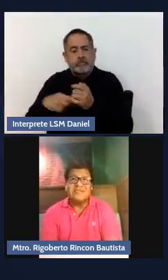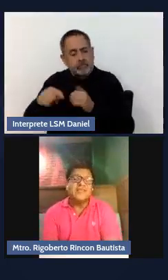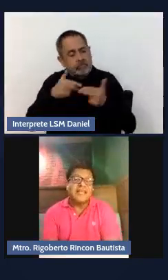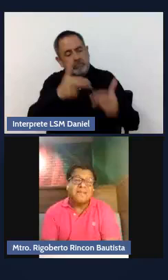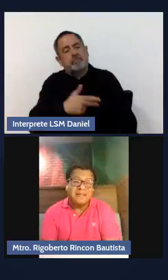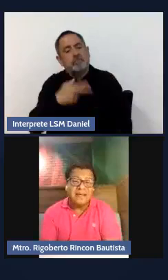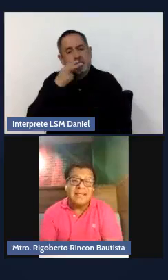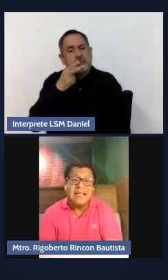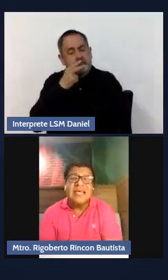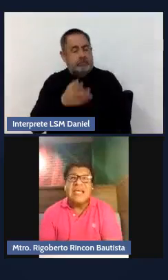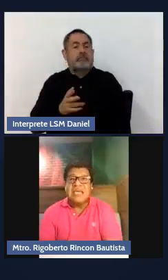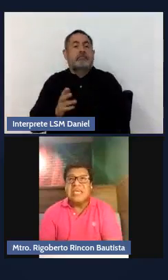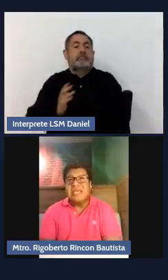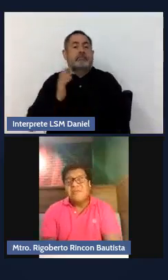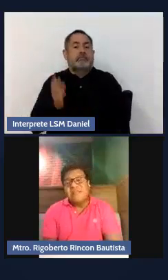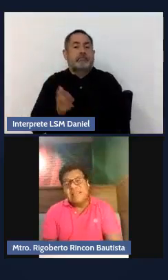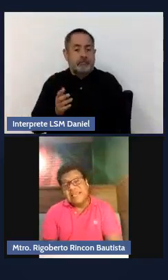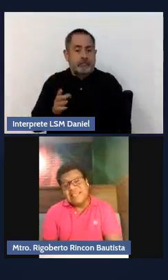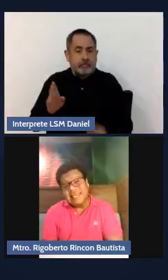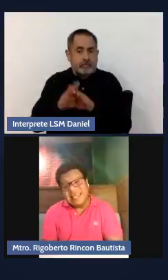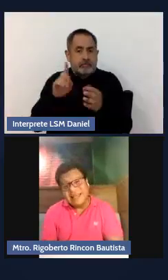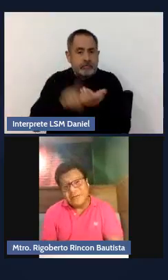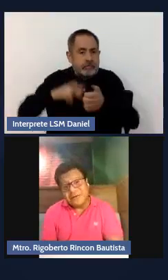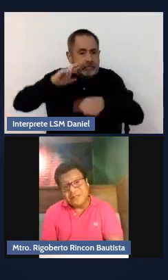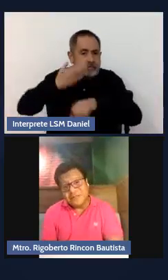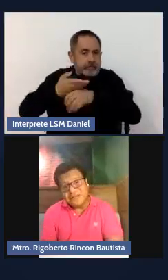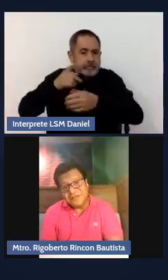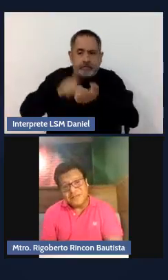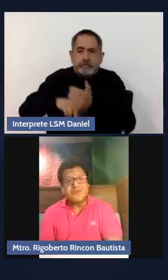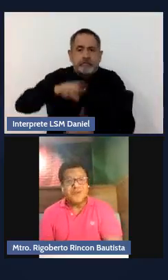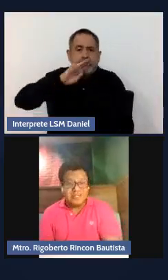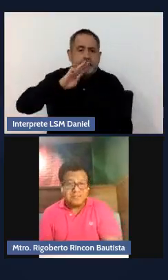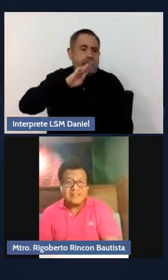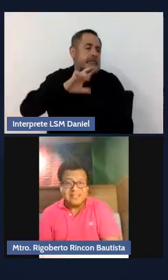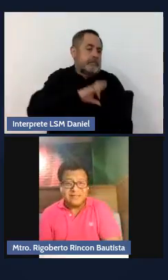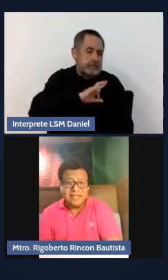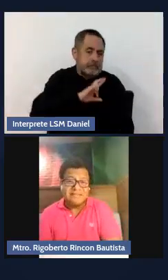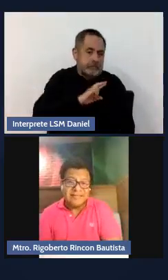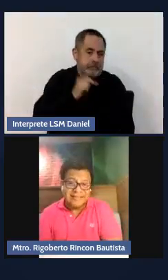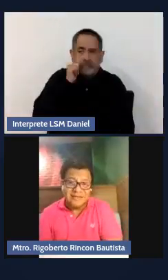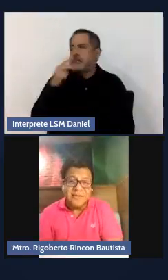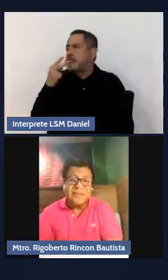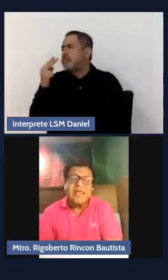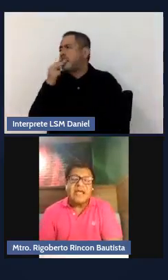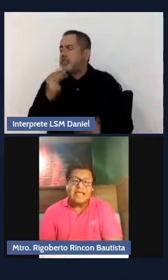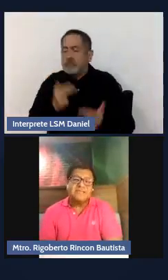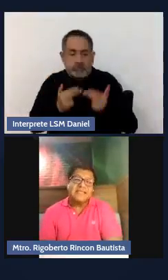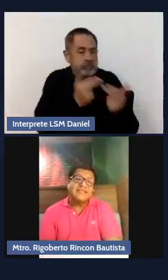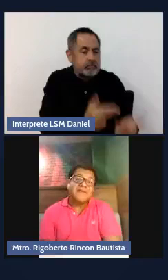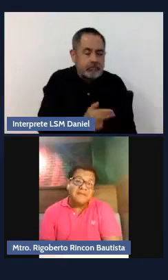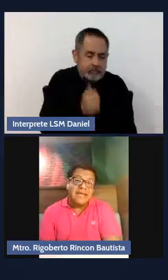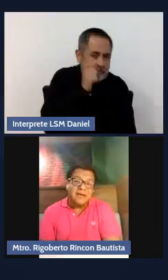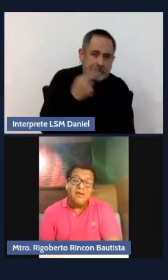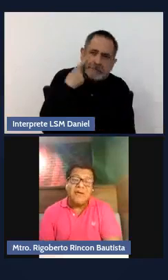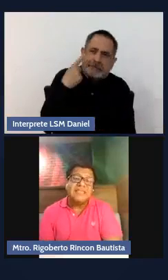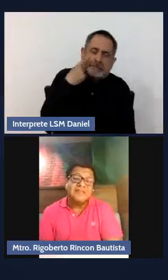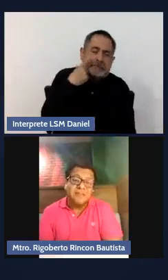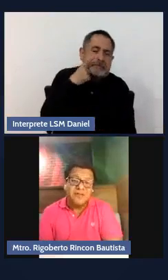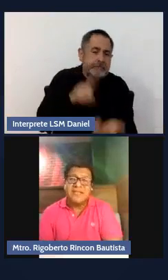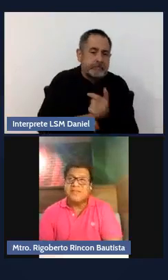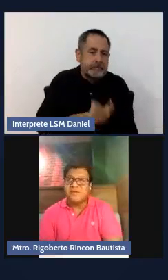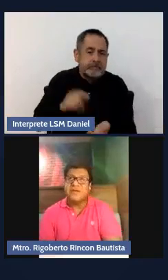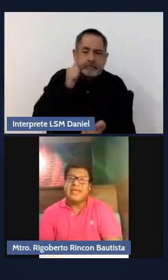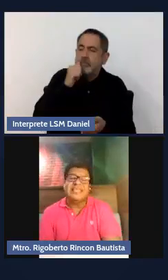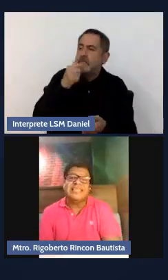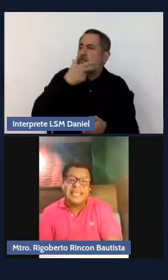paternidad y quienes se quedan como responsables pues son las madres, ¿no? Las madres de familia, ¿no? O las esposas o quienes,